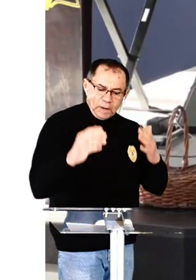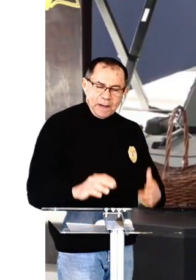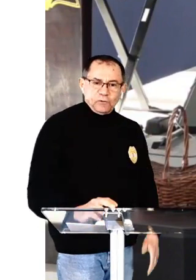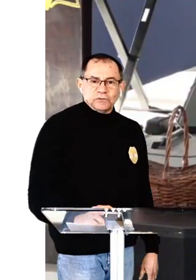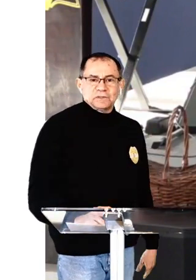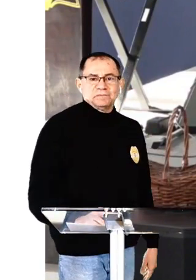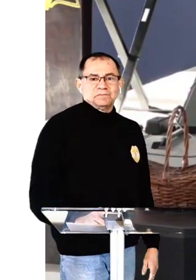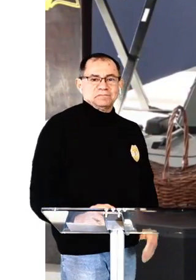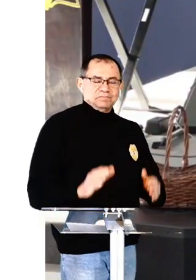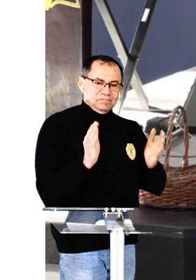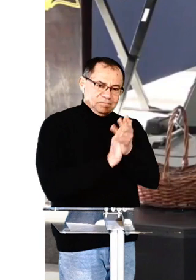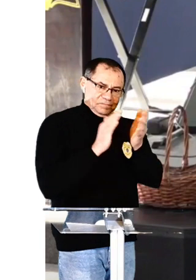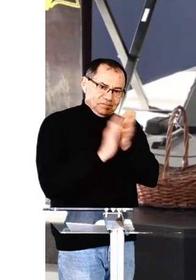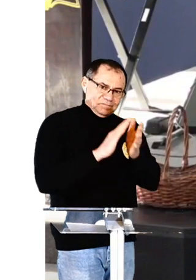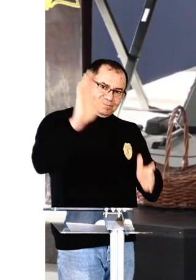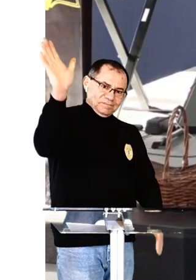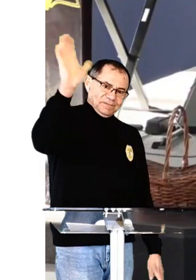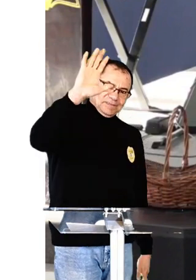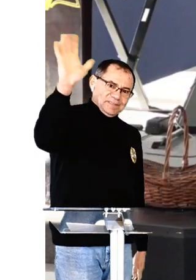Igual con tus hermanos.